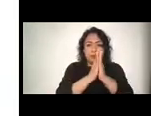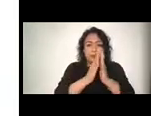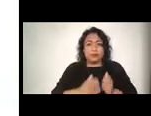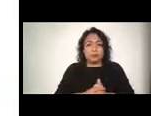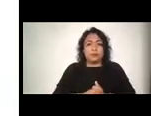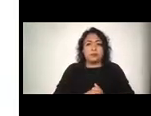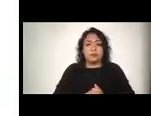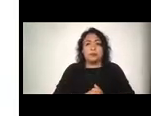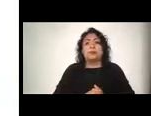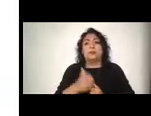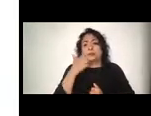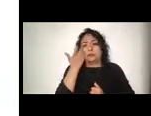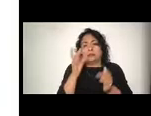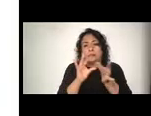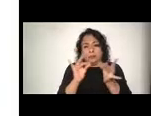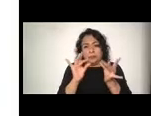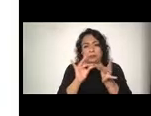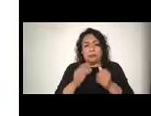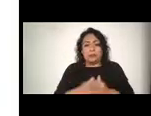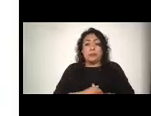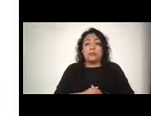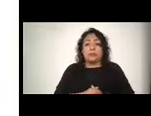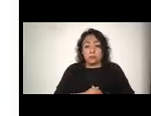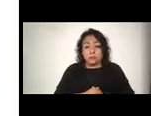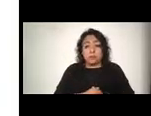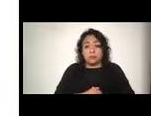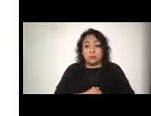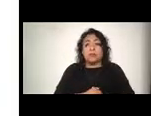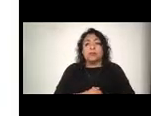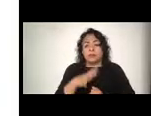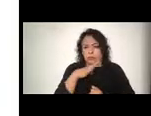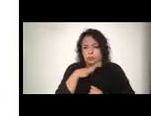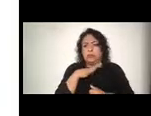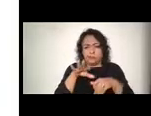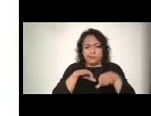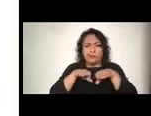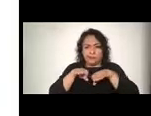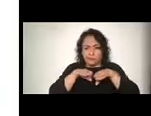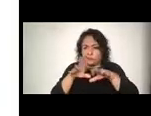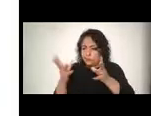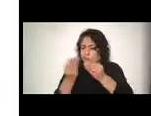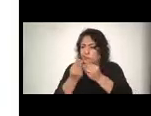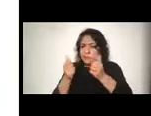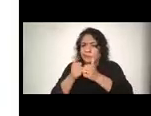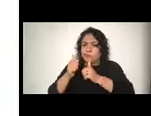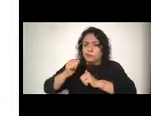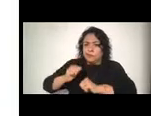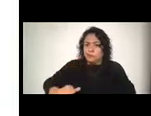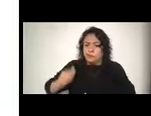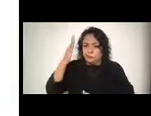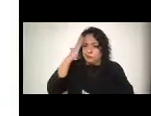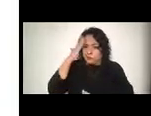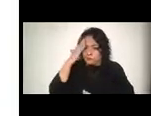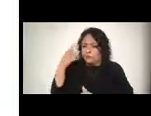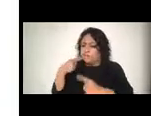Bueno, quisiéramos decir que se hizo un trabajo con autoridades, se habló